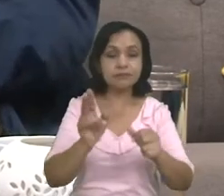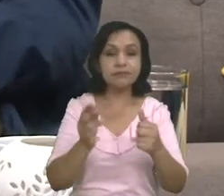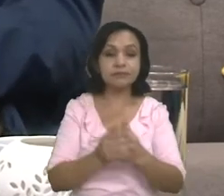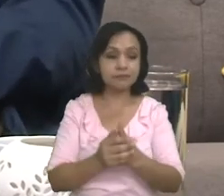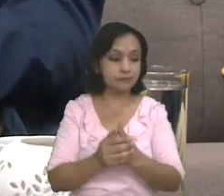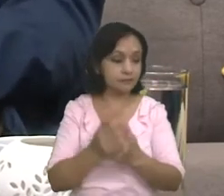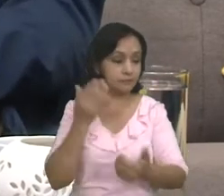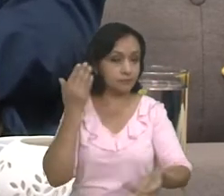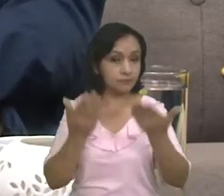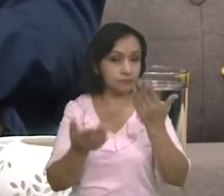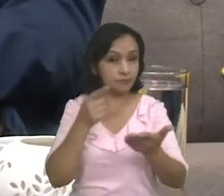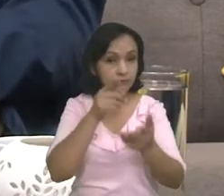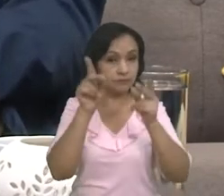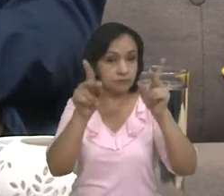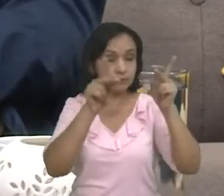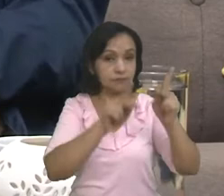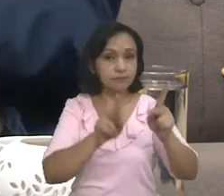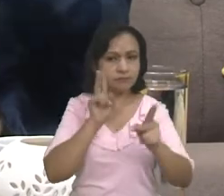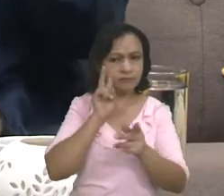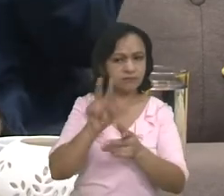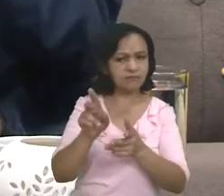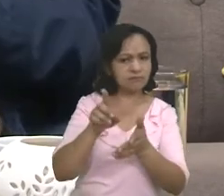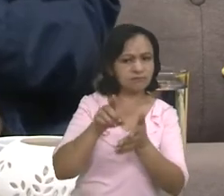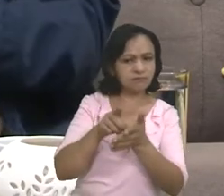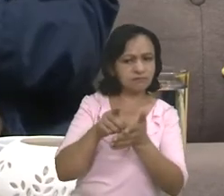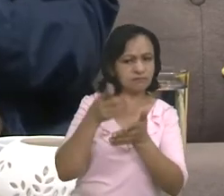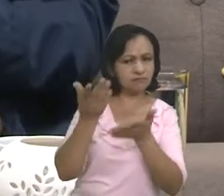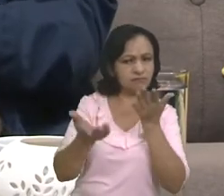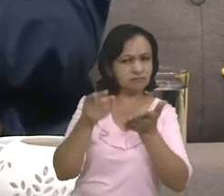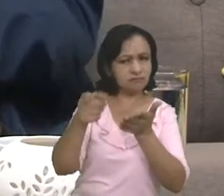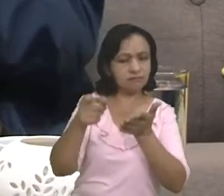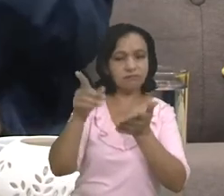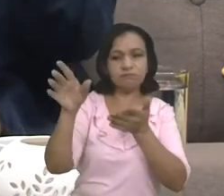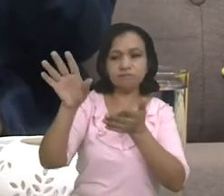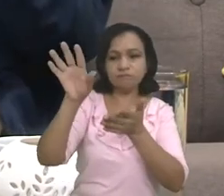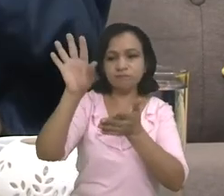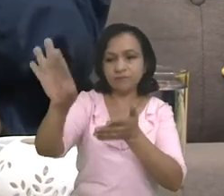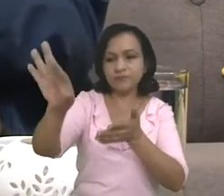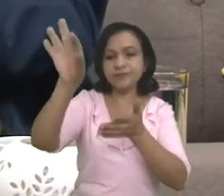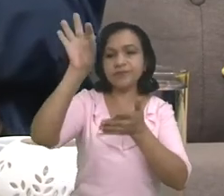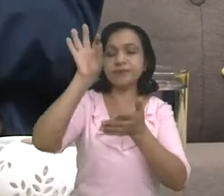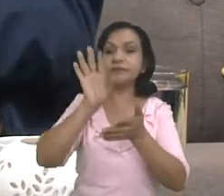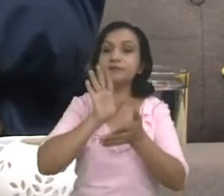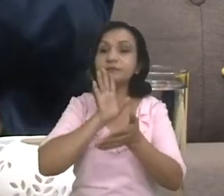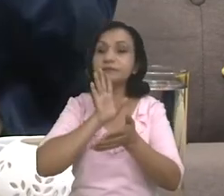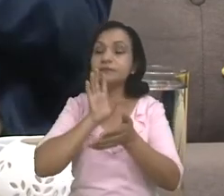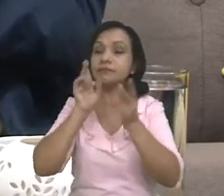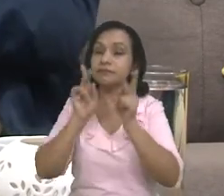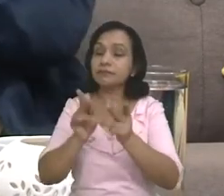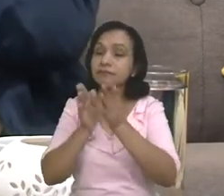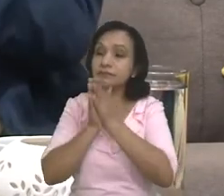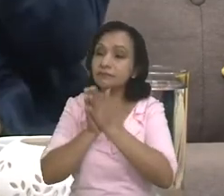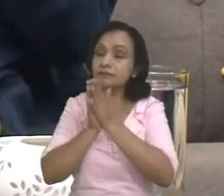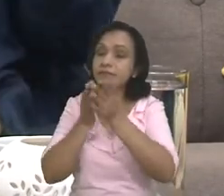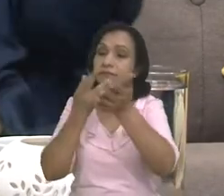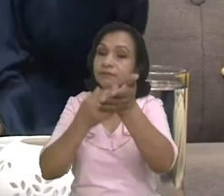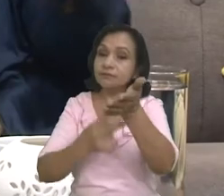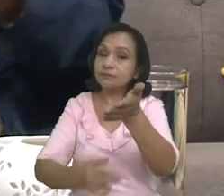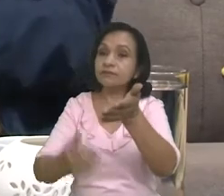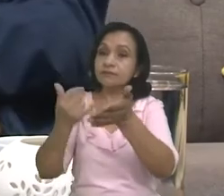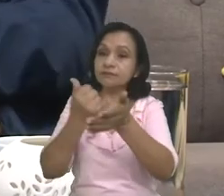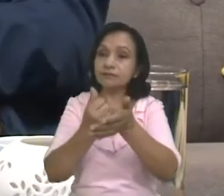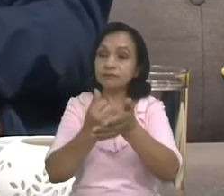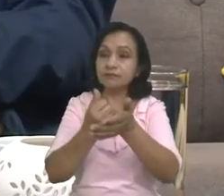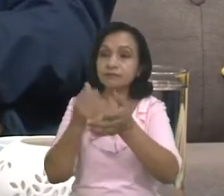hubiera un sospechoso lo detectamos para poderle tomar la muestra se habla con la persona inmediatamente transportar la